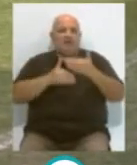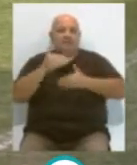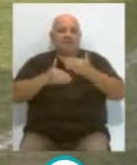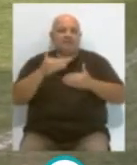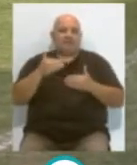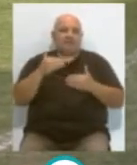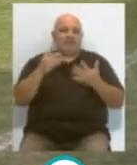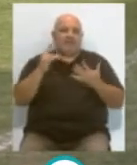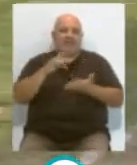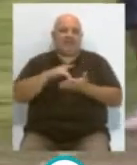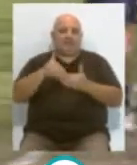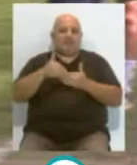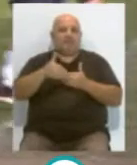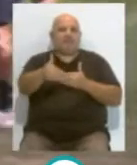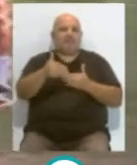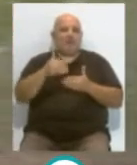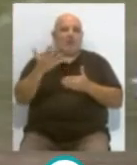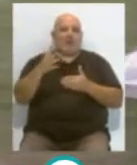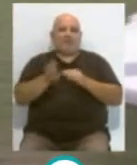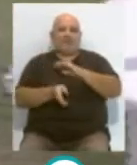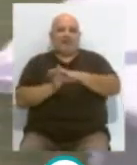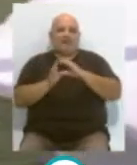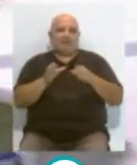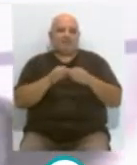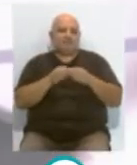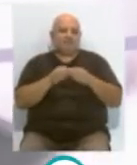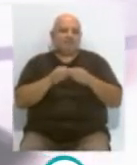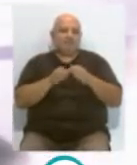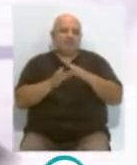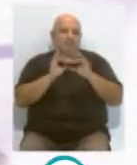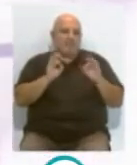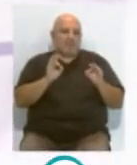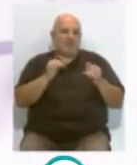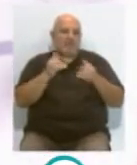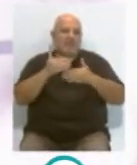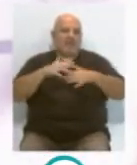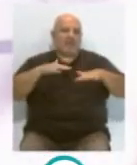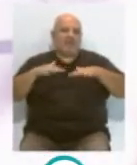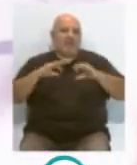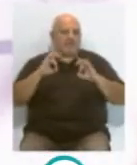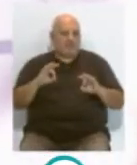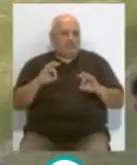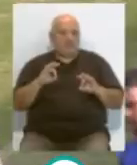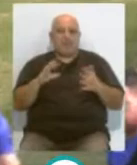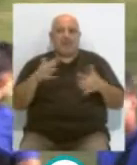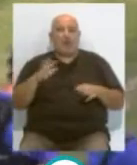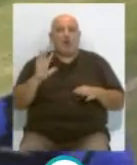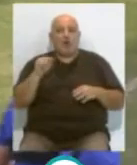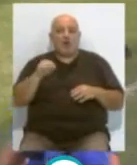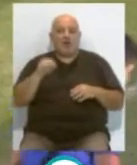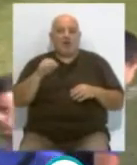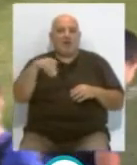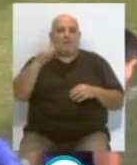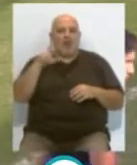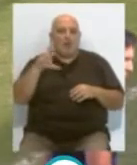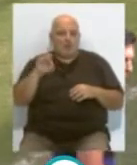los días sucesivo ver si era posible ya seguir con esa dinámica. Pero aquí estamos viendo ya a